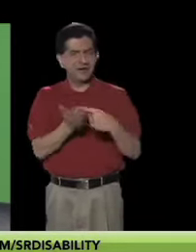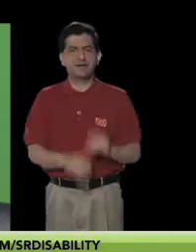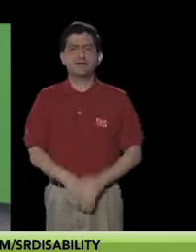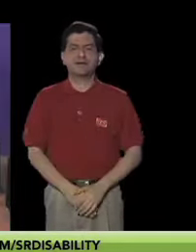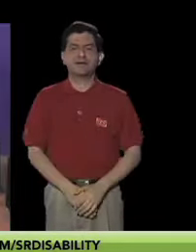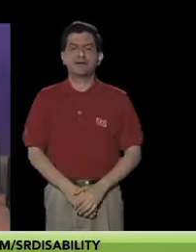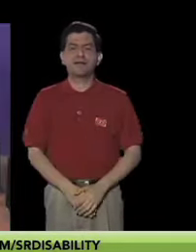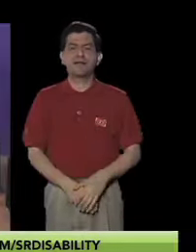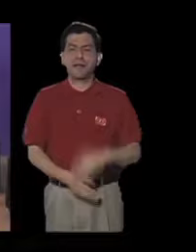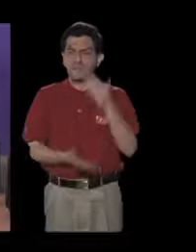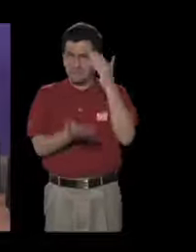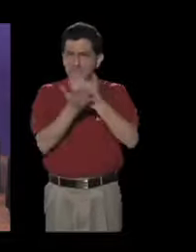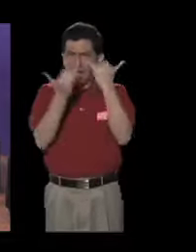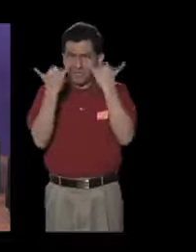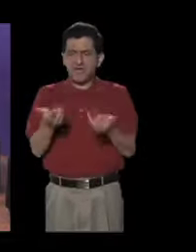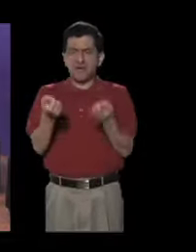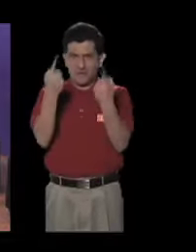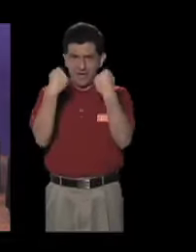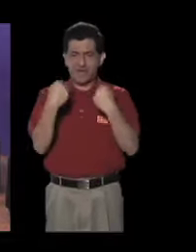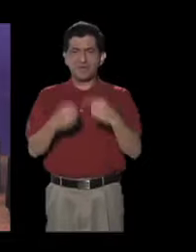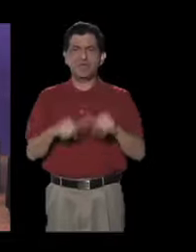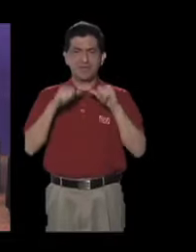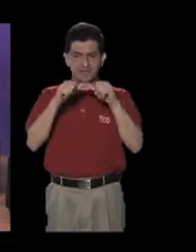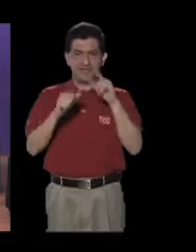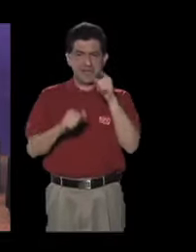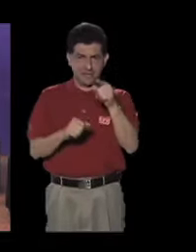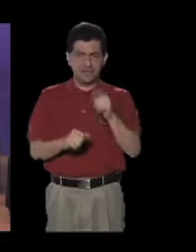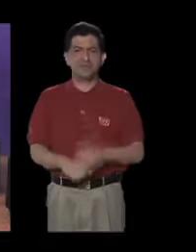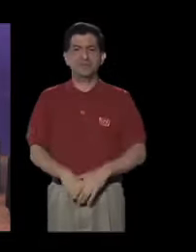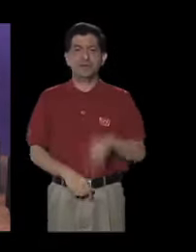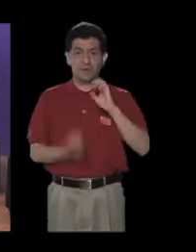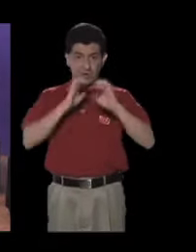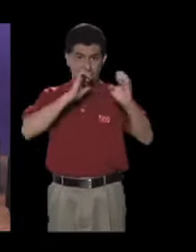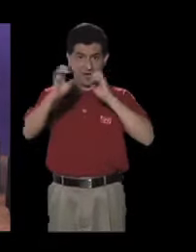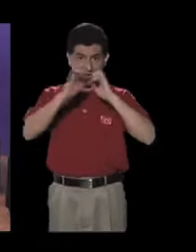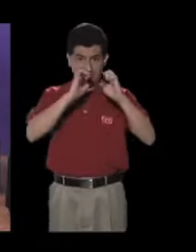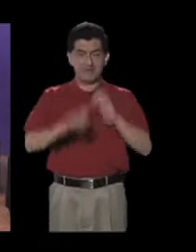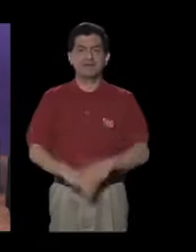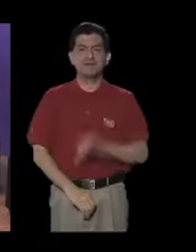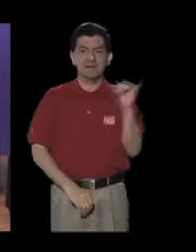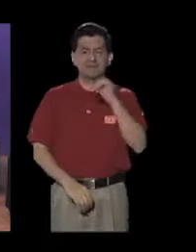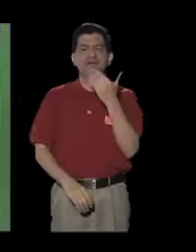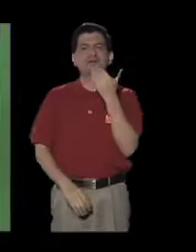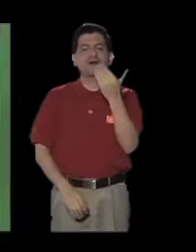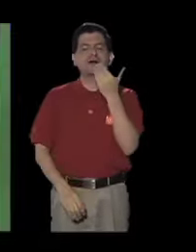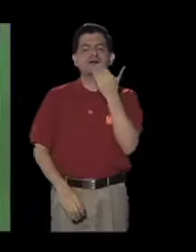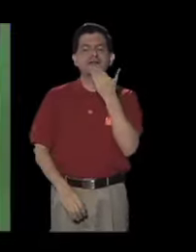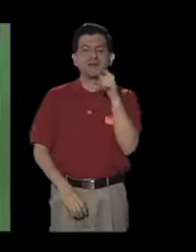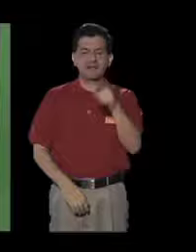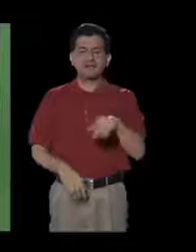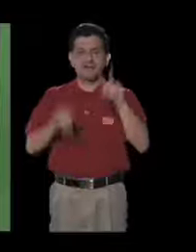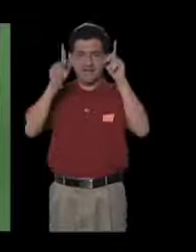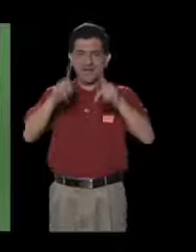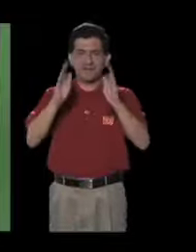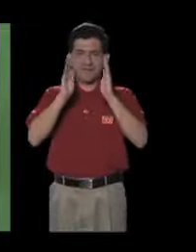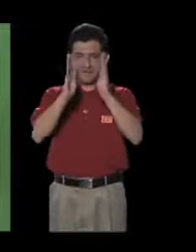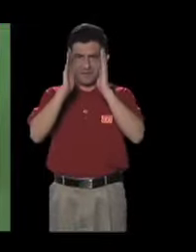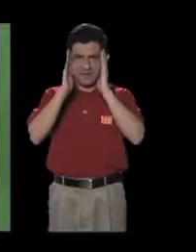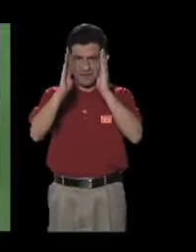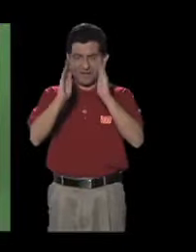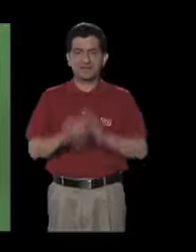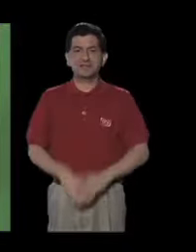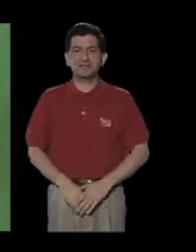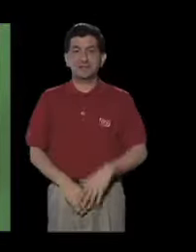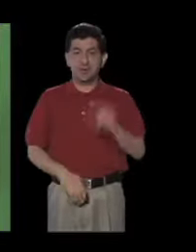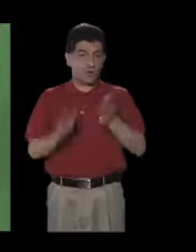esos debates. Así es, Catalina. Vamos a hacer una pausa, ya casi volvemos también con ustedes y continuamos con esta entrevista, y también le agradecemos a usted que nos ha